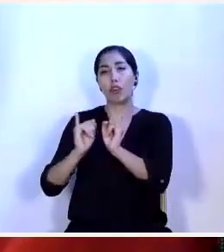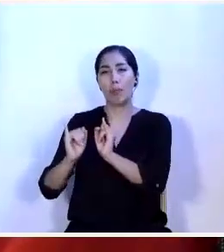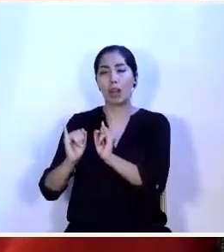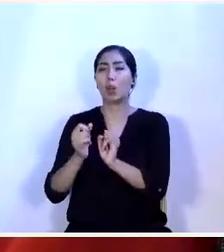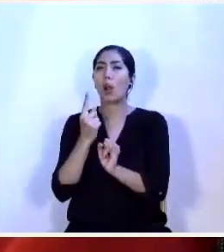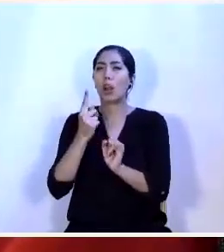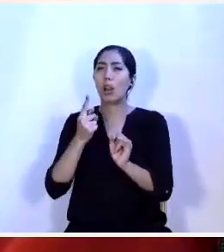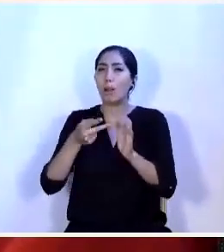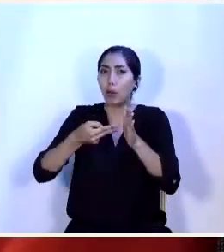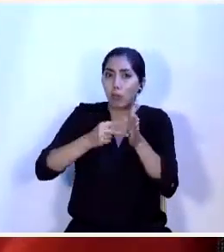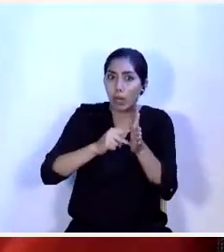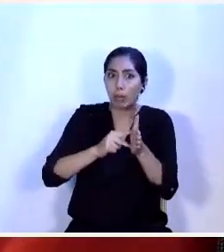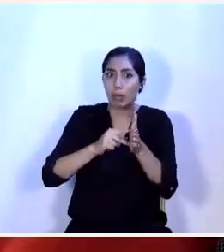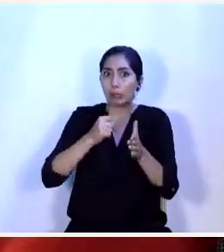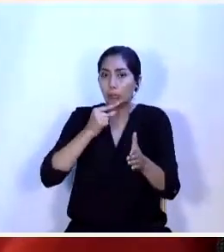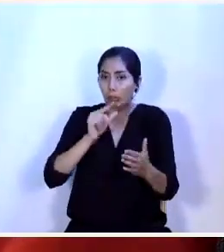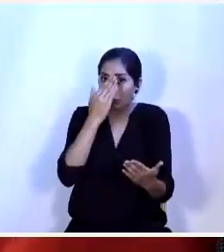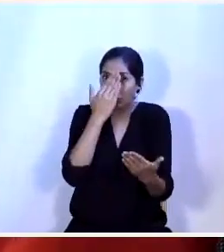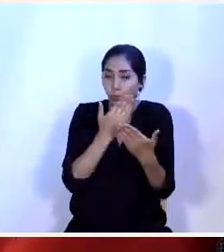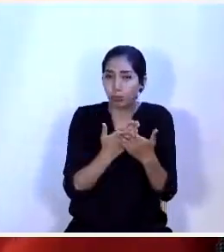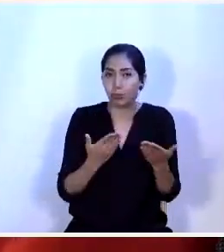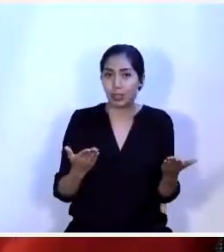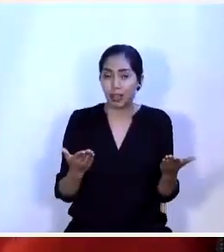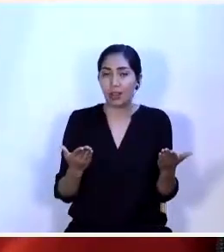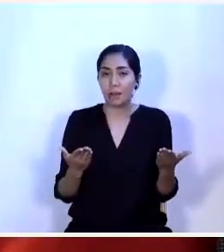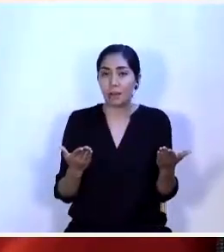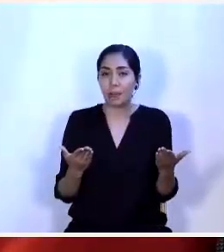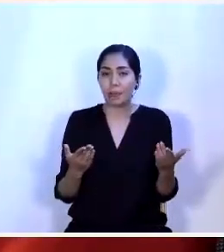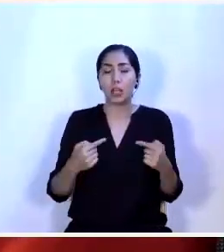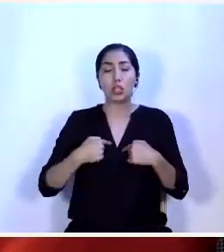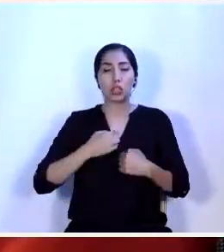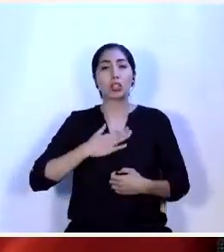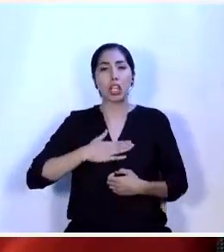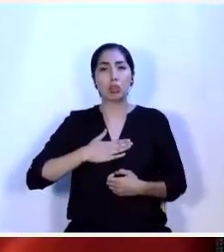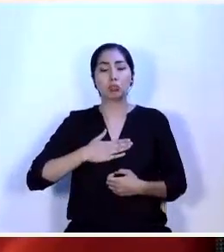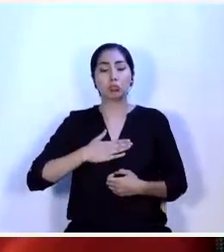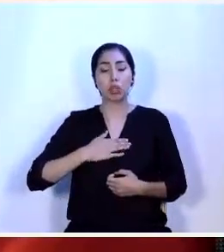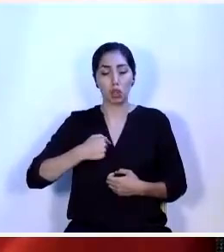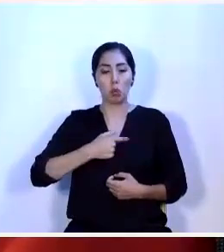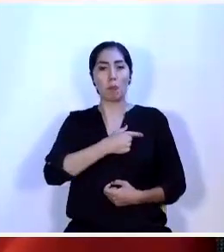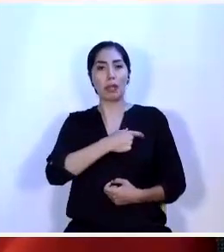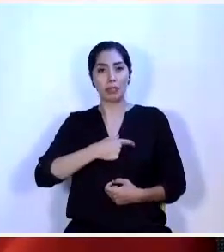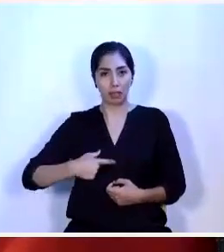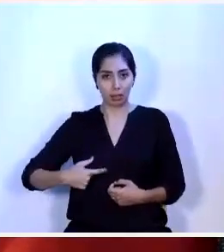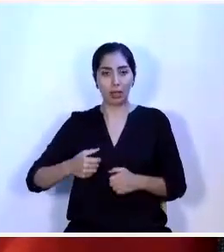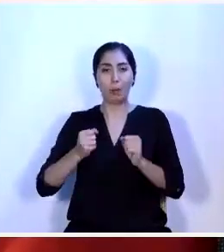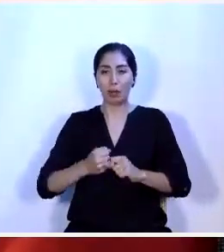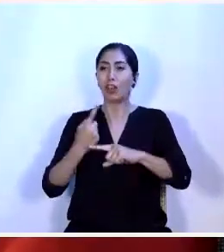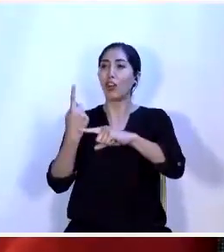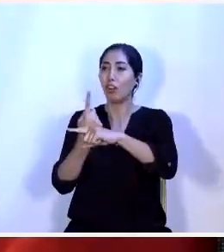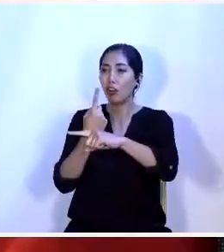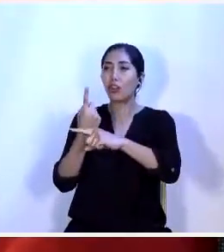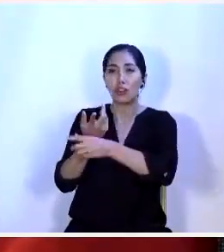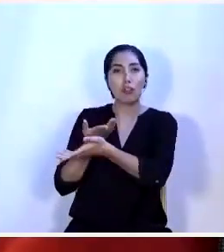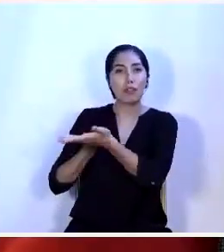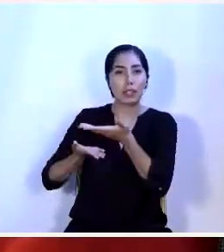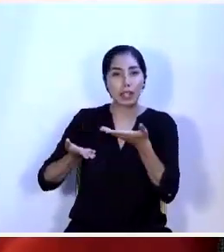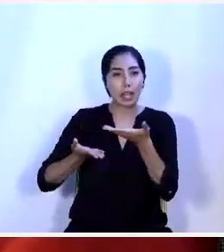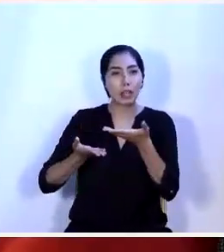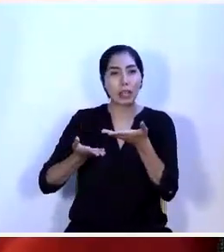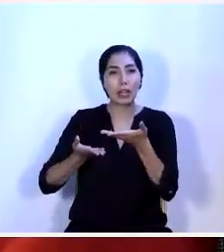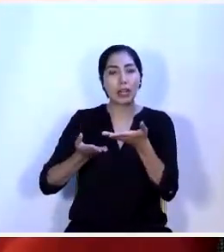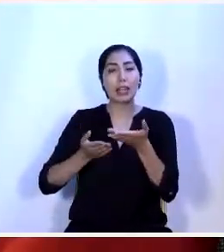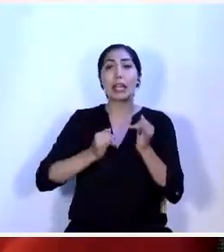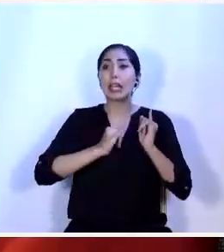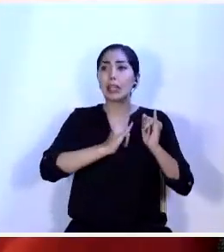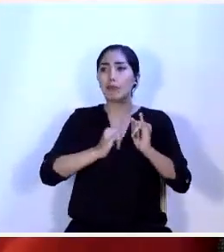presidente que pueda conversar y dar cuenta de los motivos